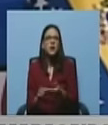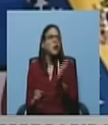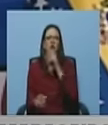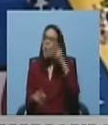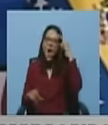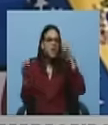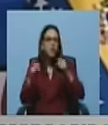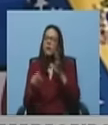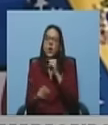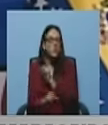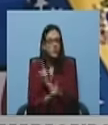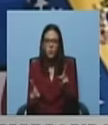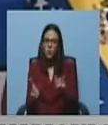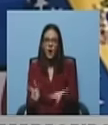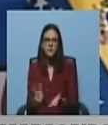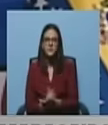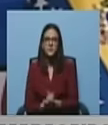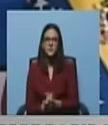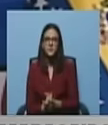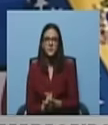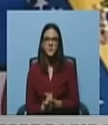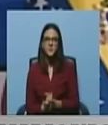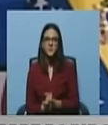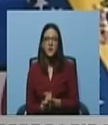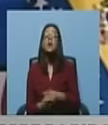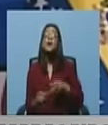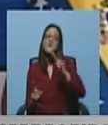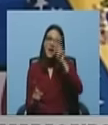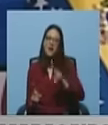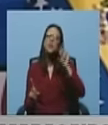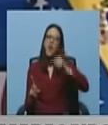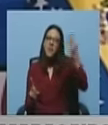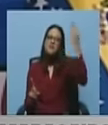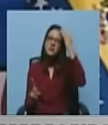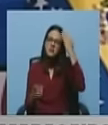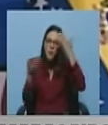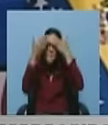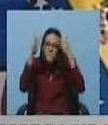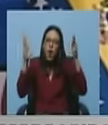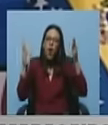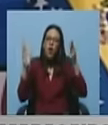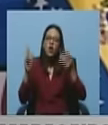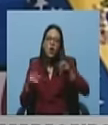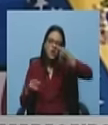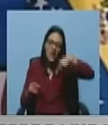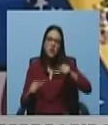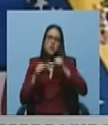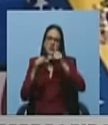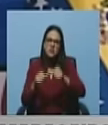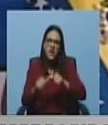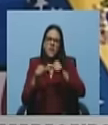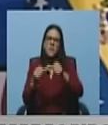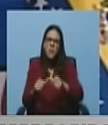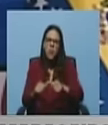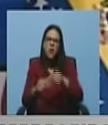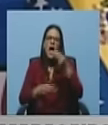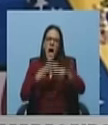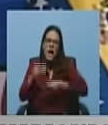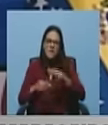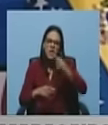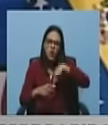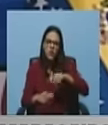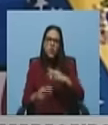No hay dudas de eso. El país debe saber que nosotros seguiremos haciendo lo que